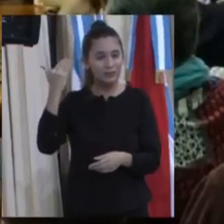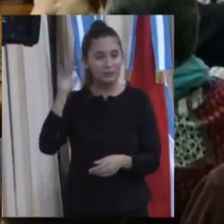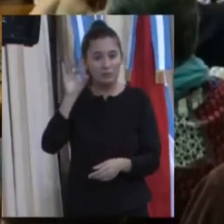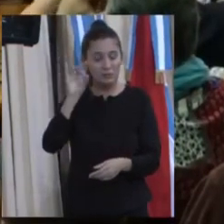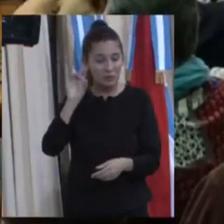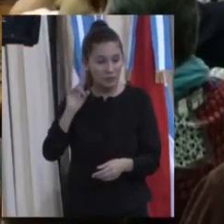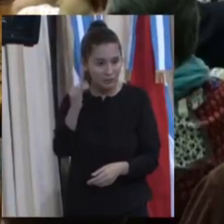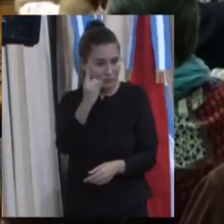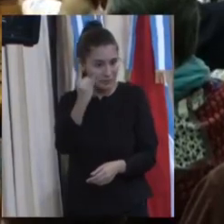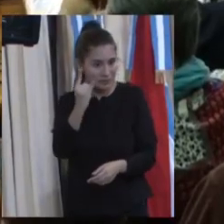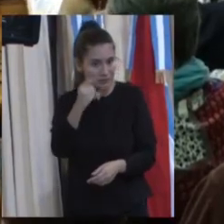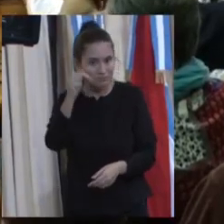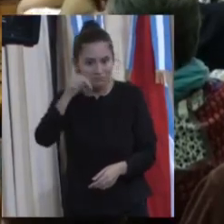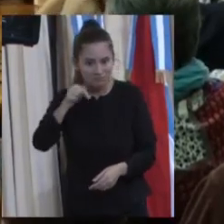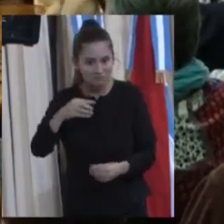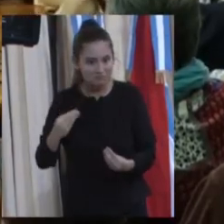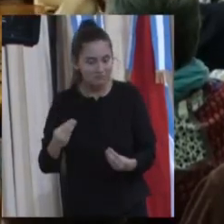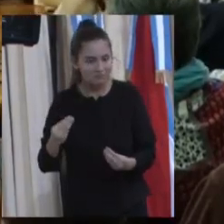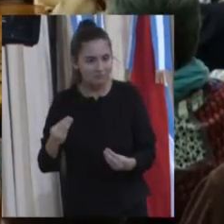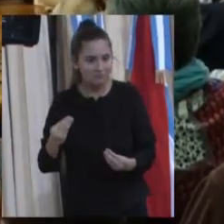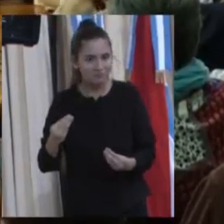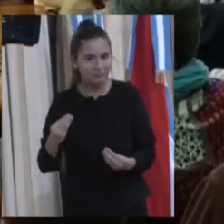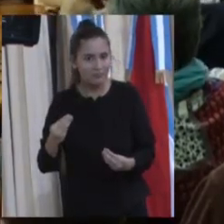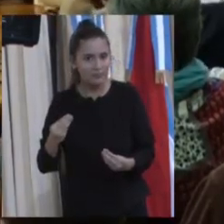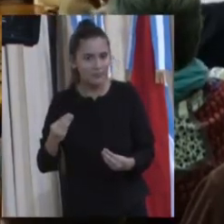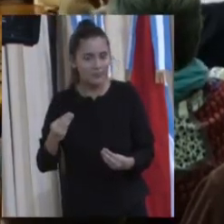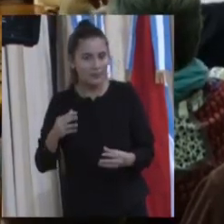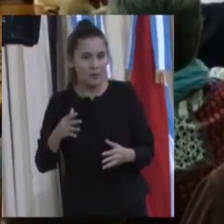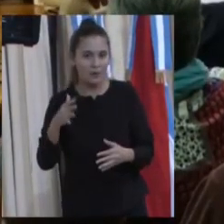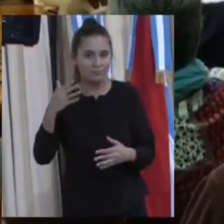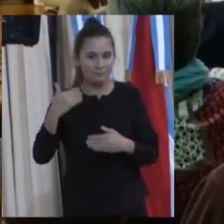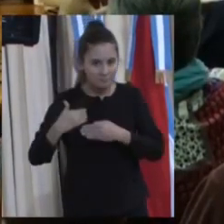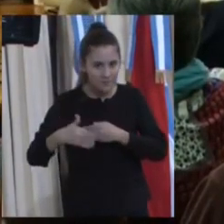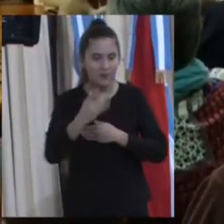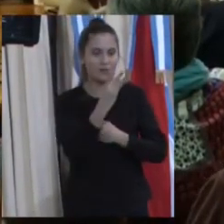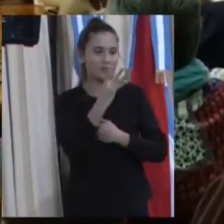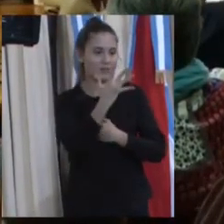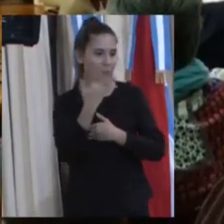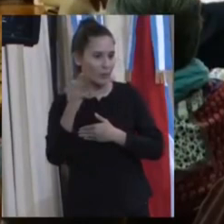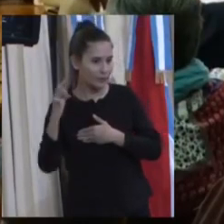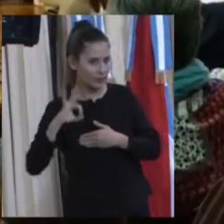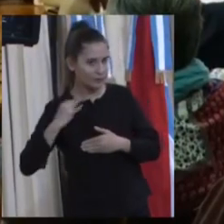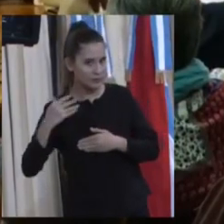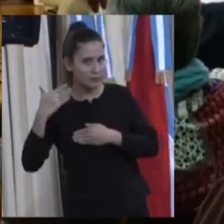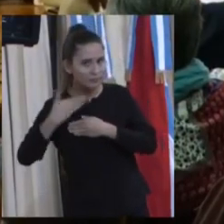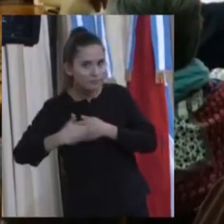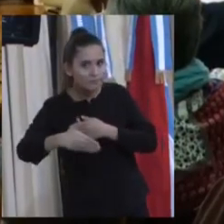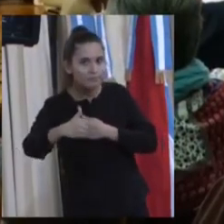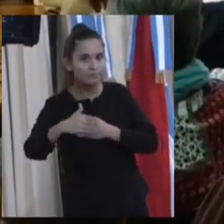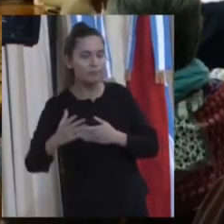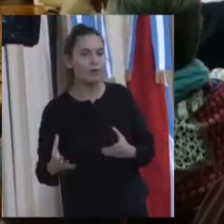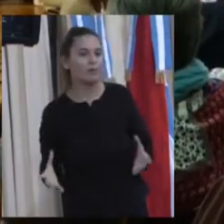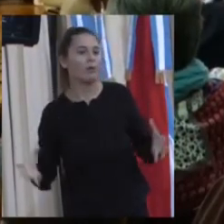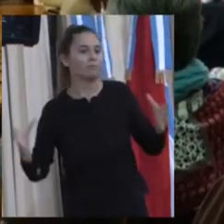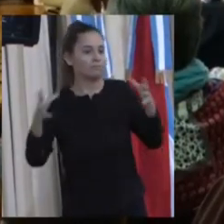a las universidades y hoy habla, y a partir de los 50-60, alude a un conglomerado